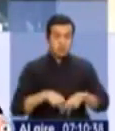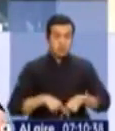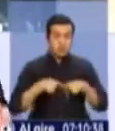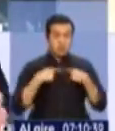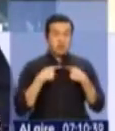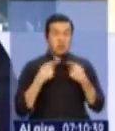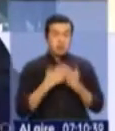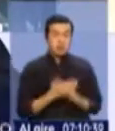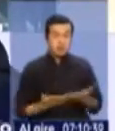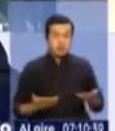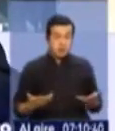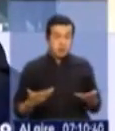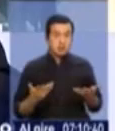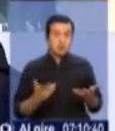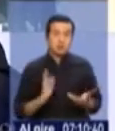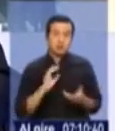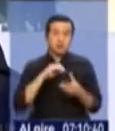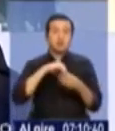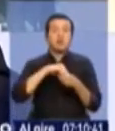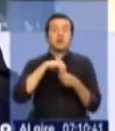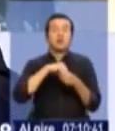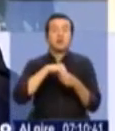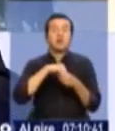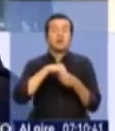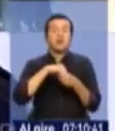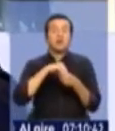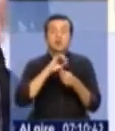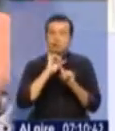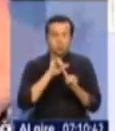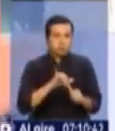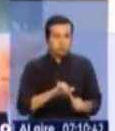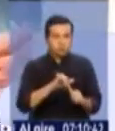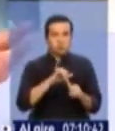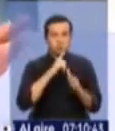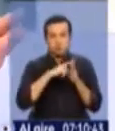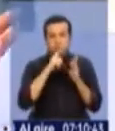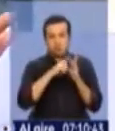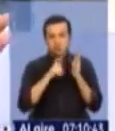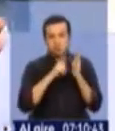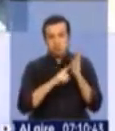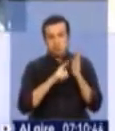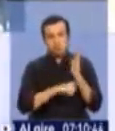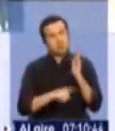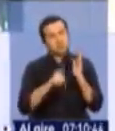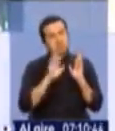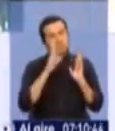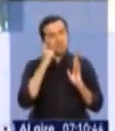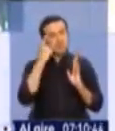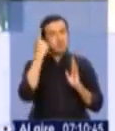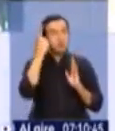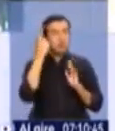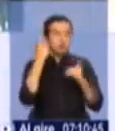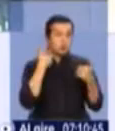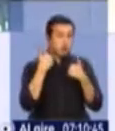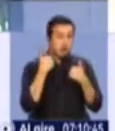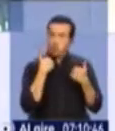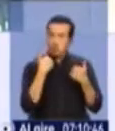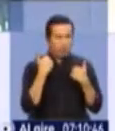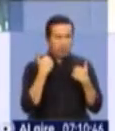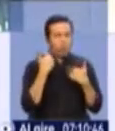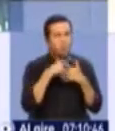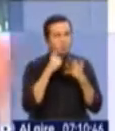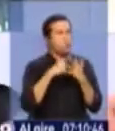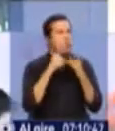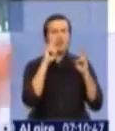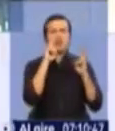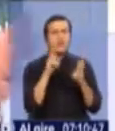va a estar y que va a ser de distinto género supongo no solamente va a ser teatro no sabes de qué estamos hablando cuántos